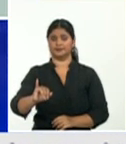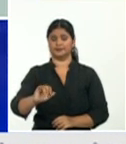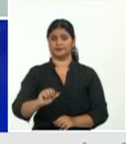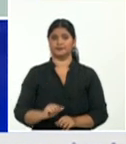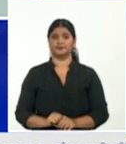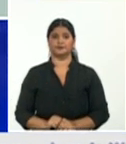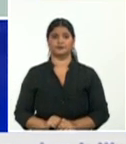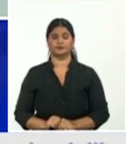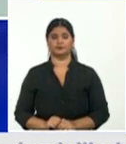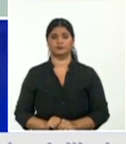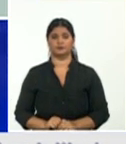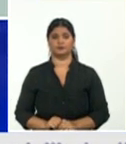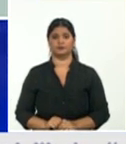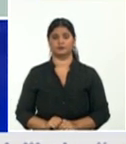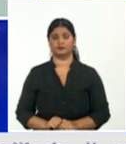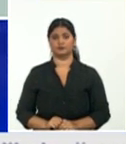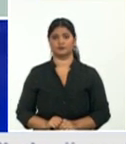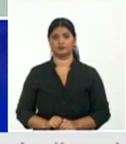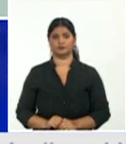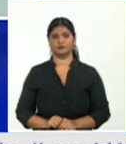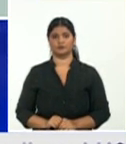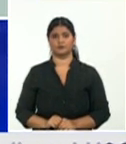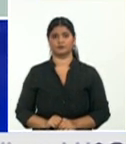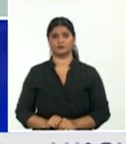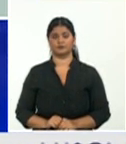155,6 por 100.000 habitantes.